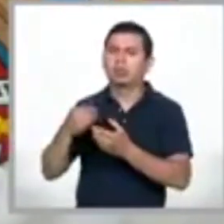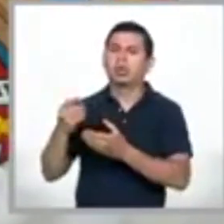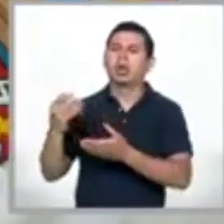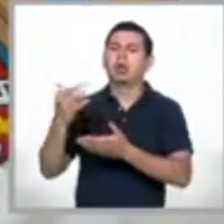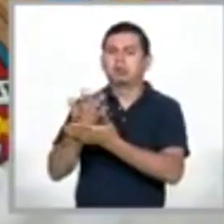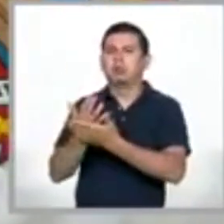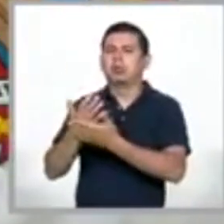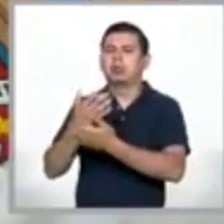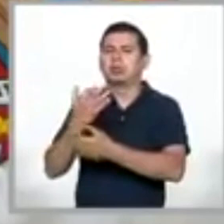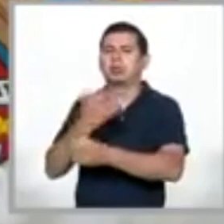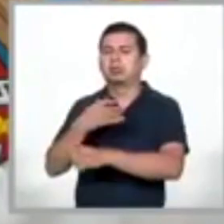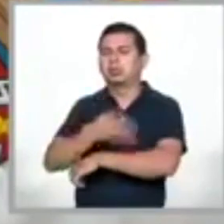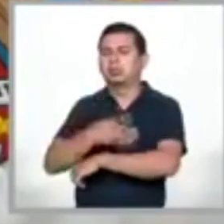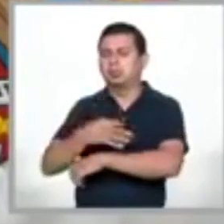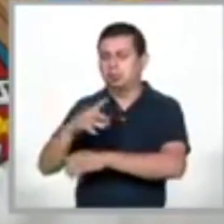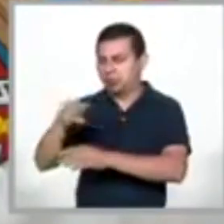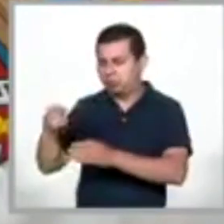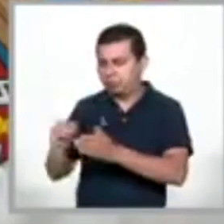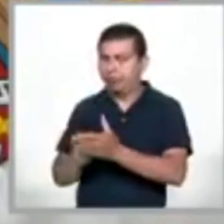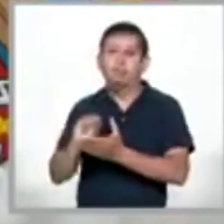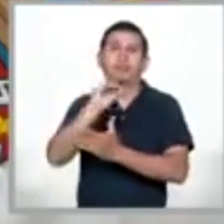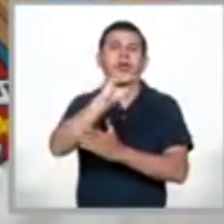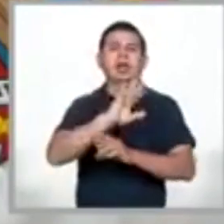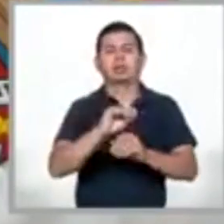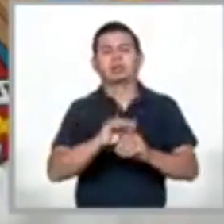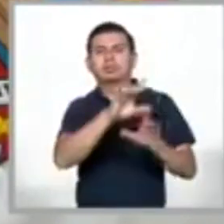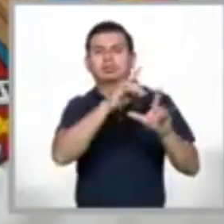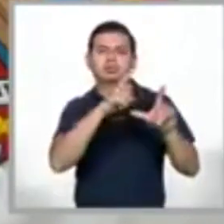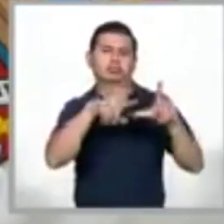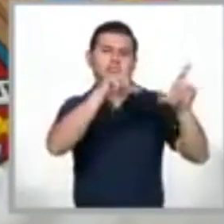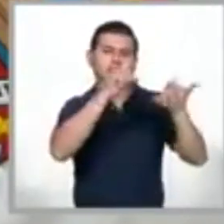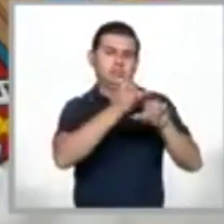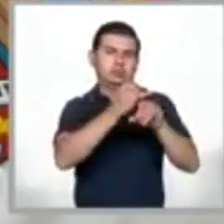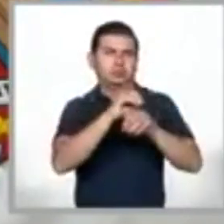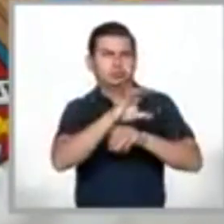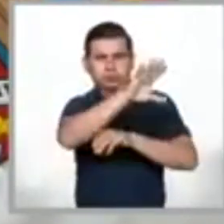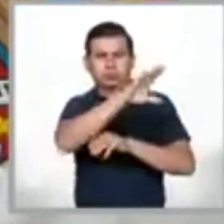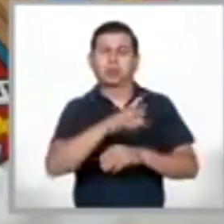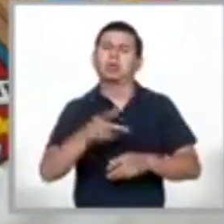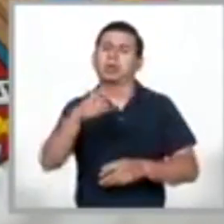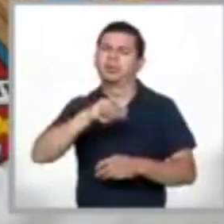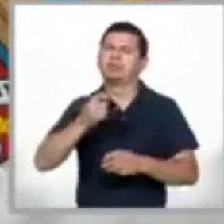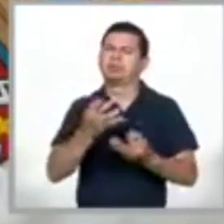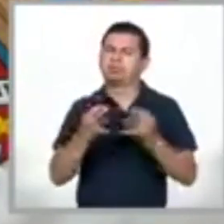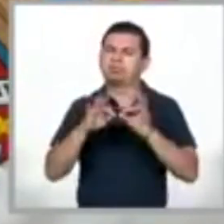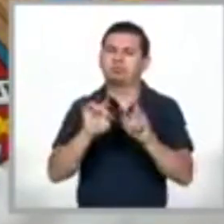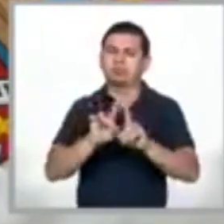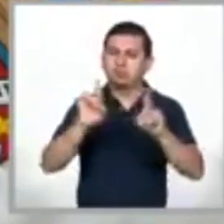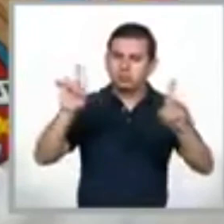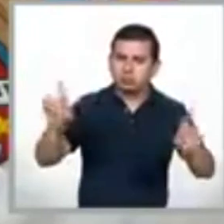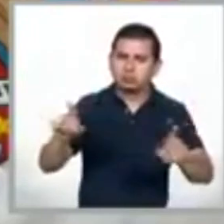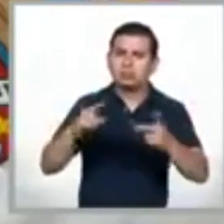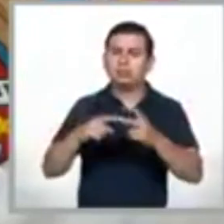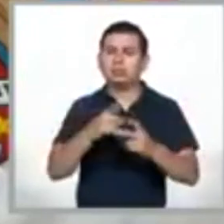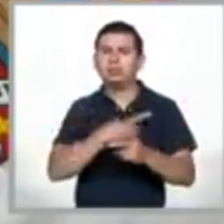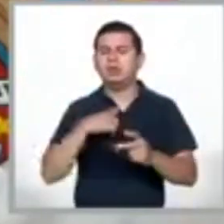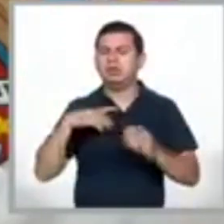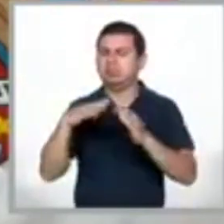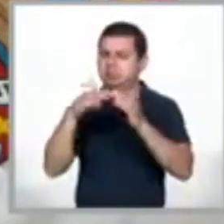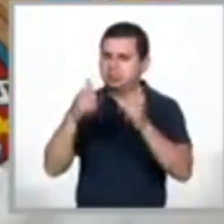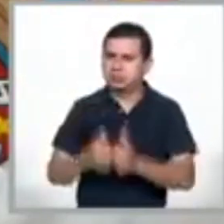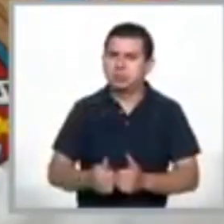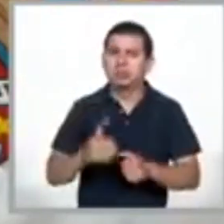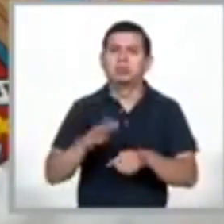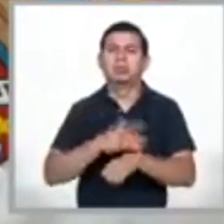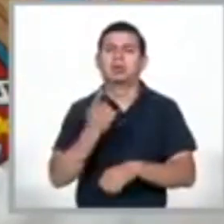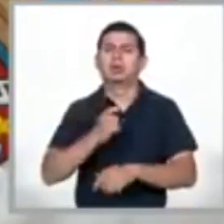embargo, es necesario que continuemos realizando las acciones de sana distancia y de mantenernos en casa, dado